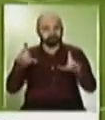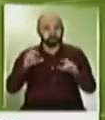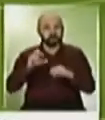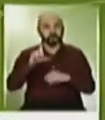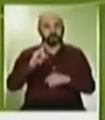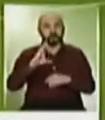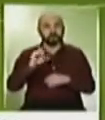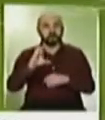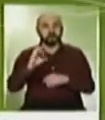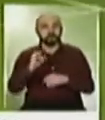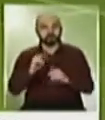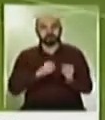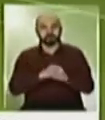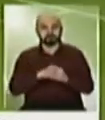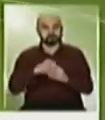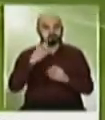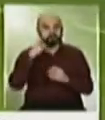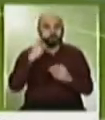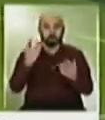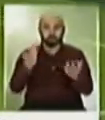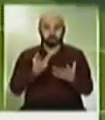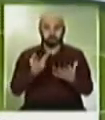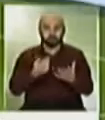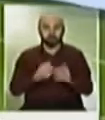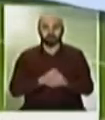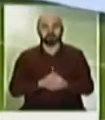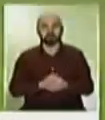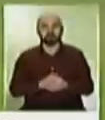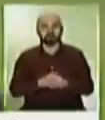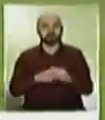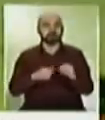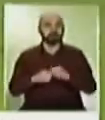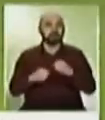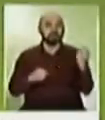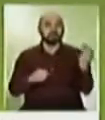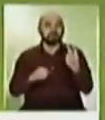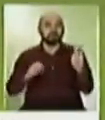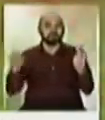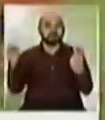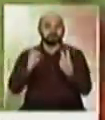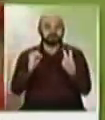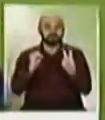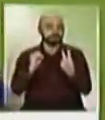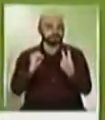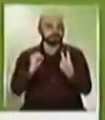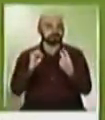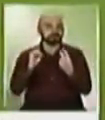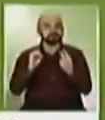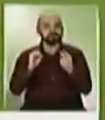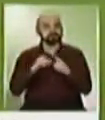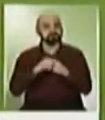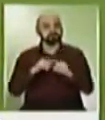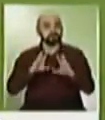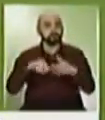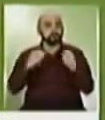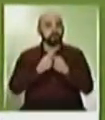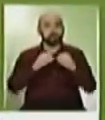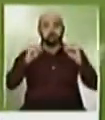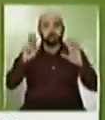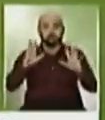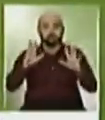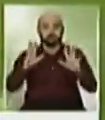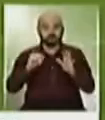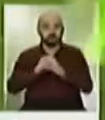a participar y va a marcar. Miren cómo aguanta la marca, gira y marca el 2-0, un récord para el belga. 9 partidos